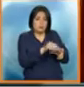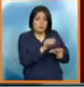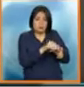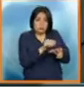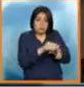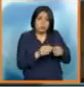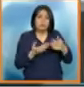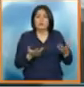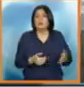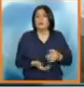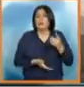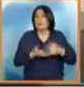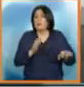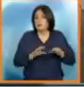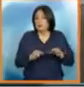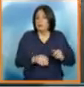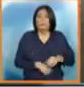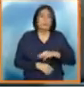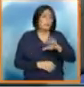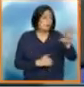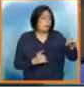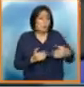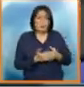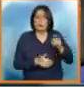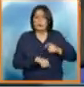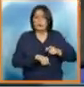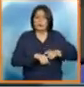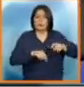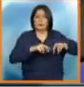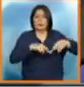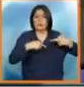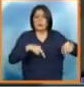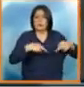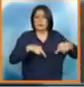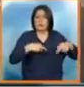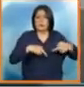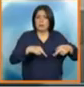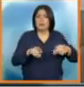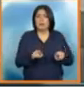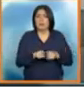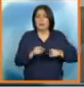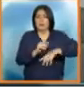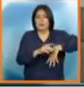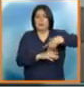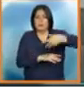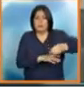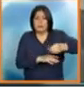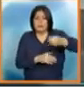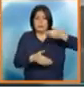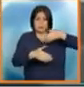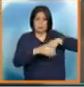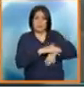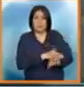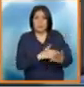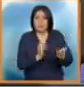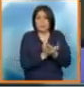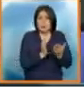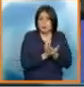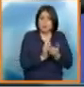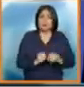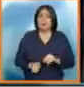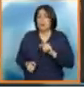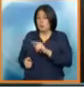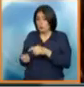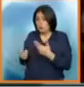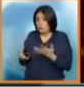nuestro caso lo que hacemos son grabaciones de todos los momentos de recreos y los momentos de las salidas e ingresos de nuestros alumnos. ¿Y ha llegado a funcionar?